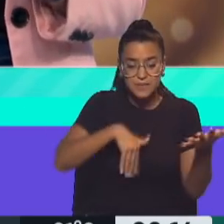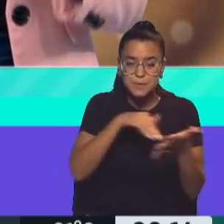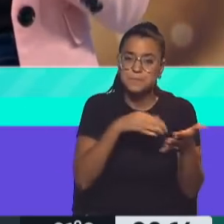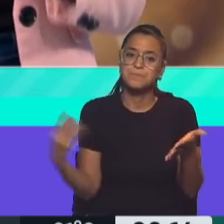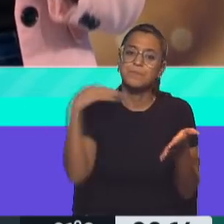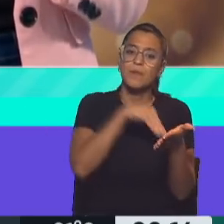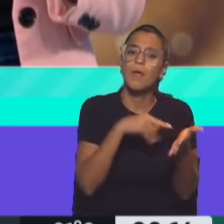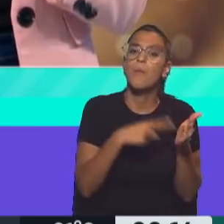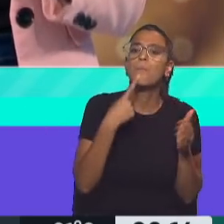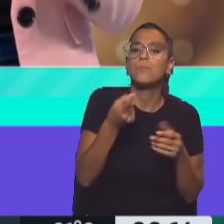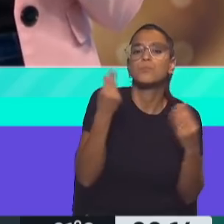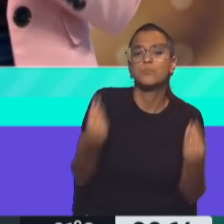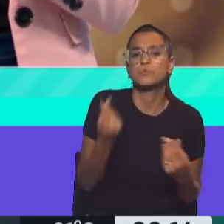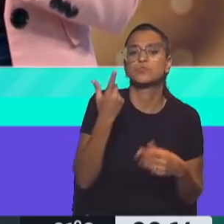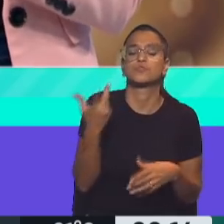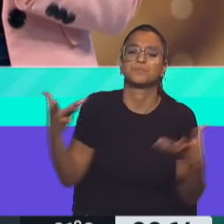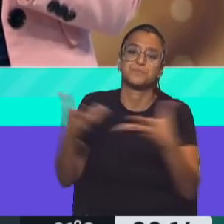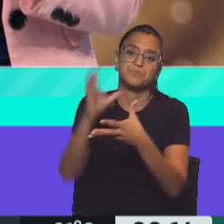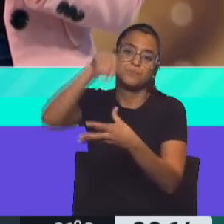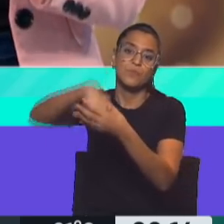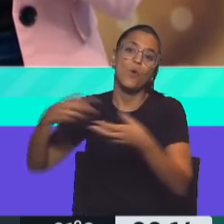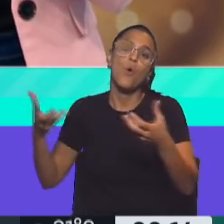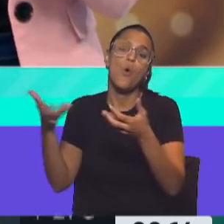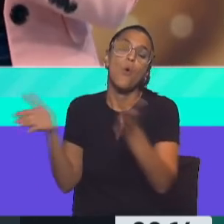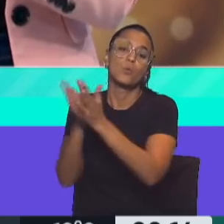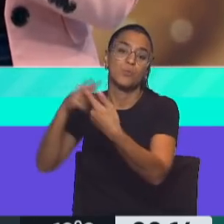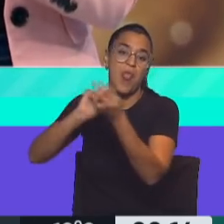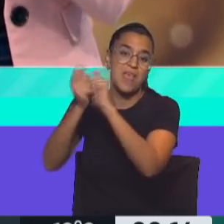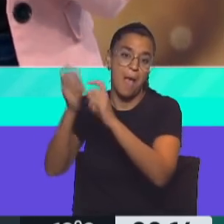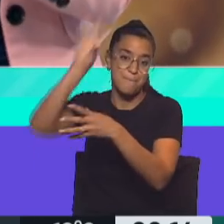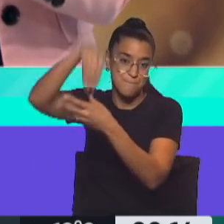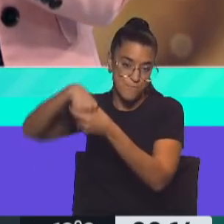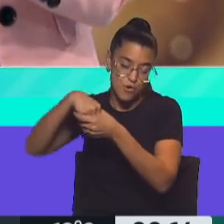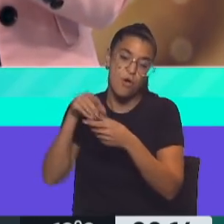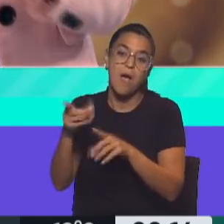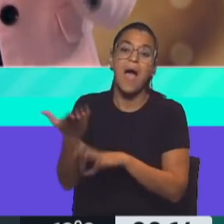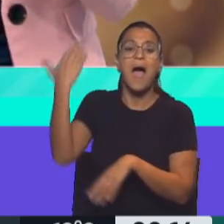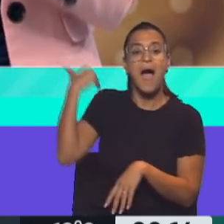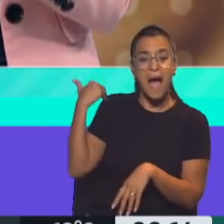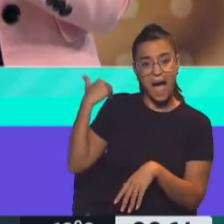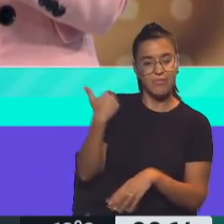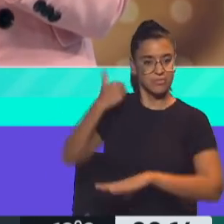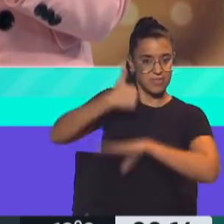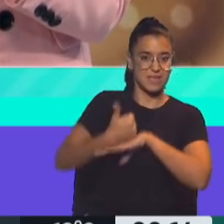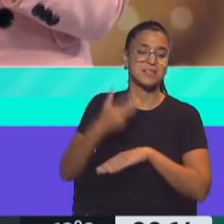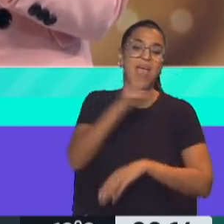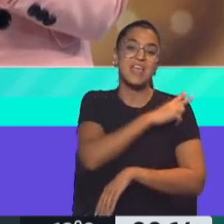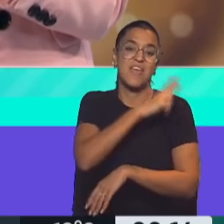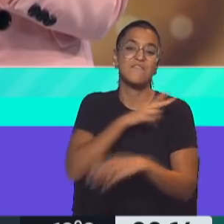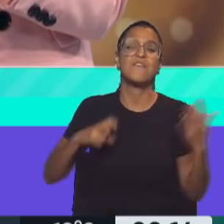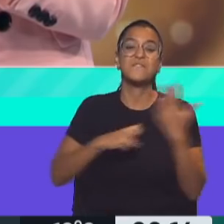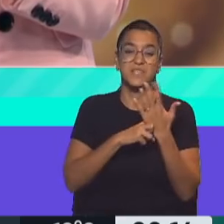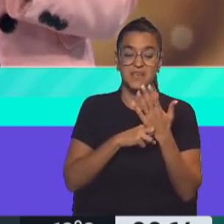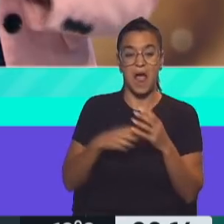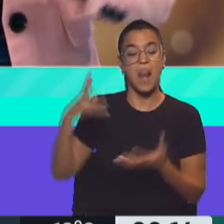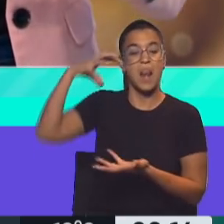de julio conté gran adjuntos por el cambio julio conté grand antes de ser procurador antes de ser el jefe de los fiscales en la